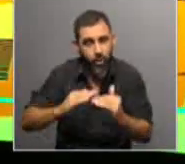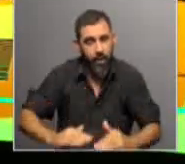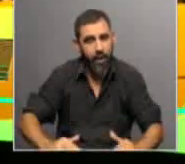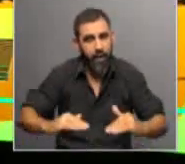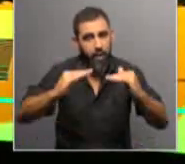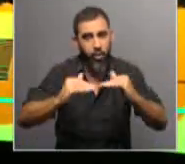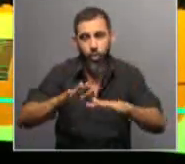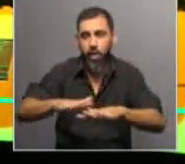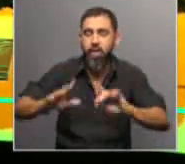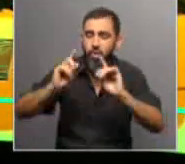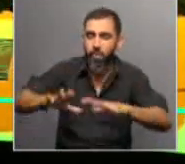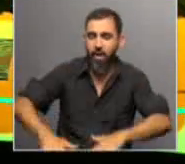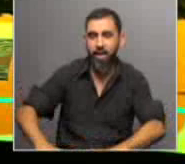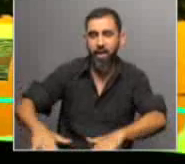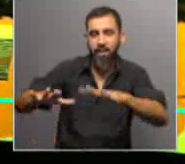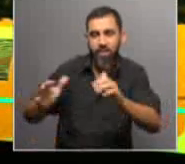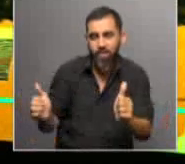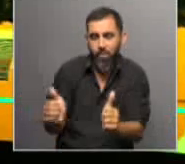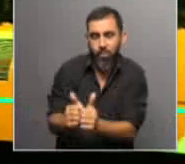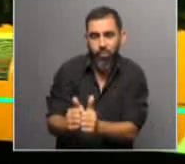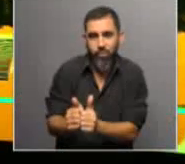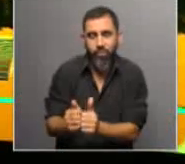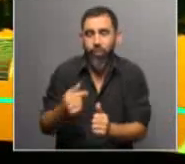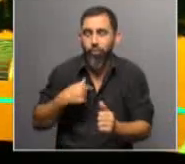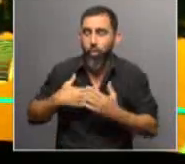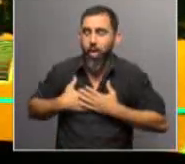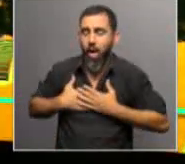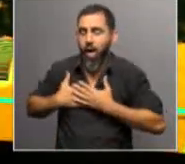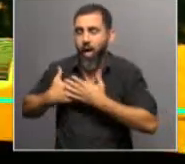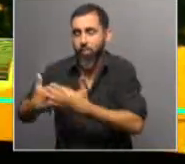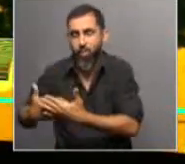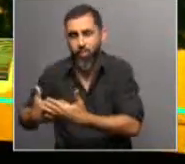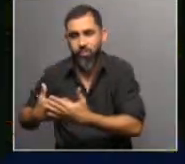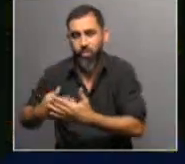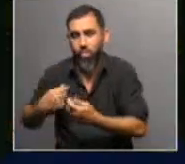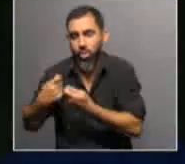y la niña va a crecer. Pero vos solo da amor y estabilidad.